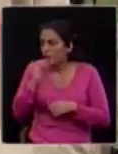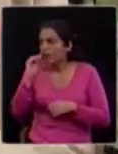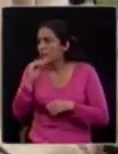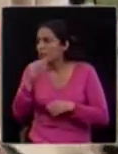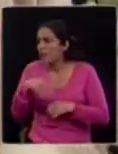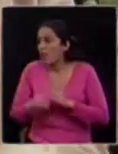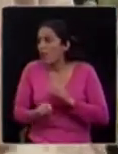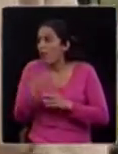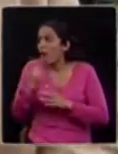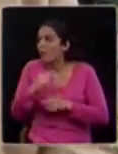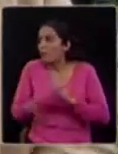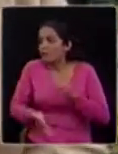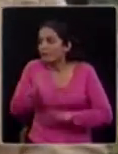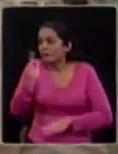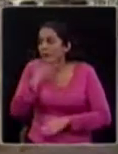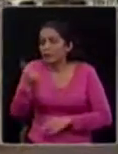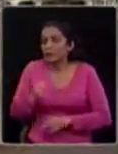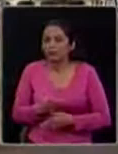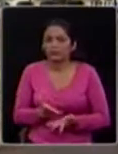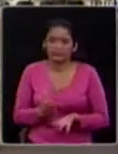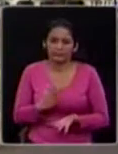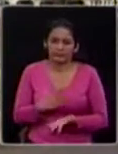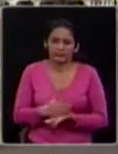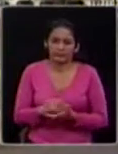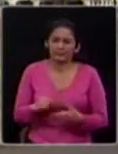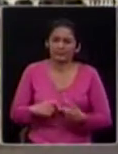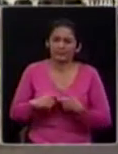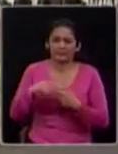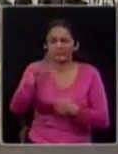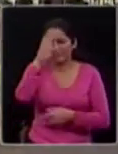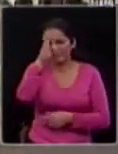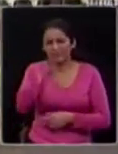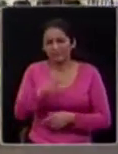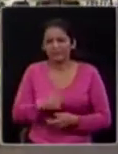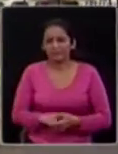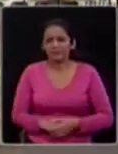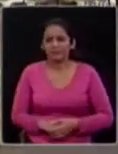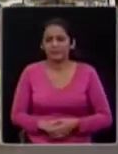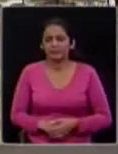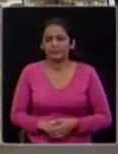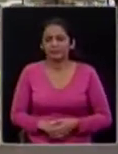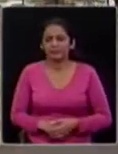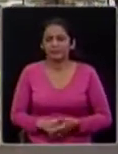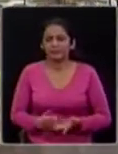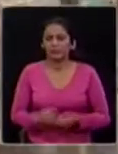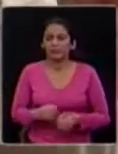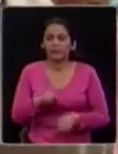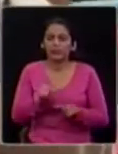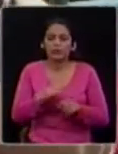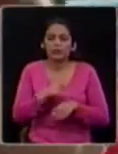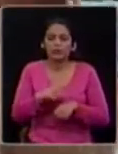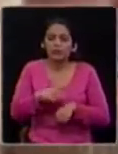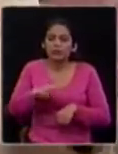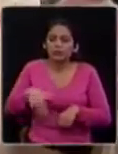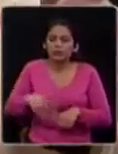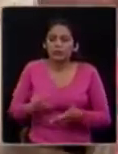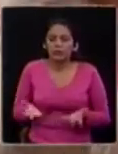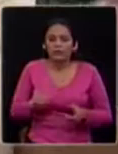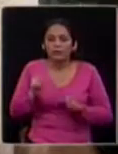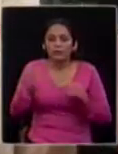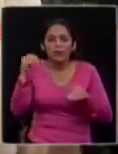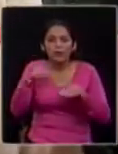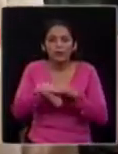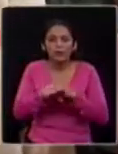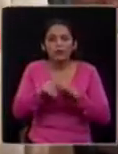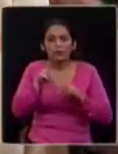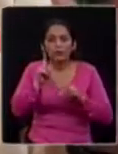es siempre esto, y nunca ha habido bomba. Indicaron que lo que hizo la supuesta emergencia es retrasar sus funciones. No, nadie puede ingresar, no podemos